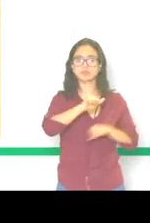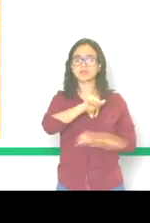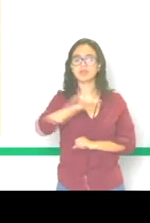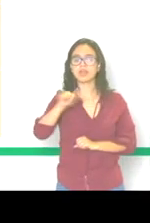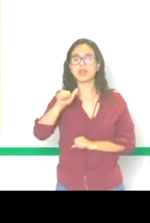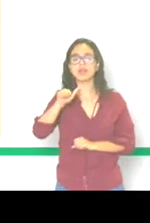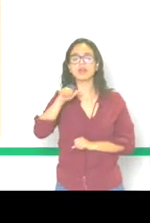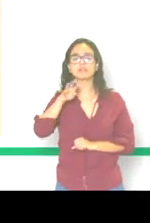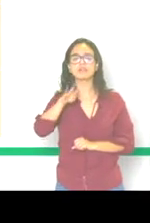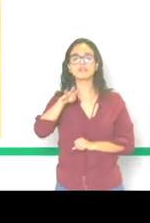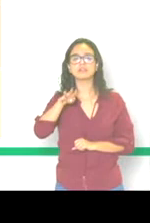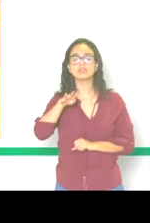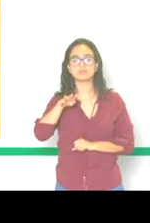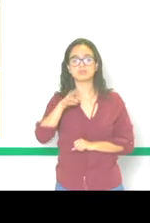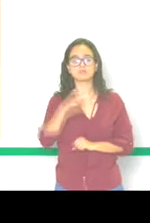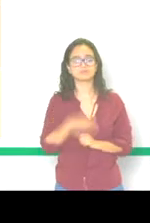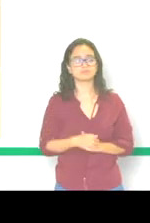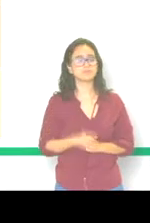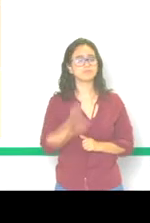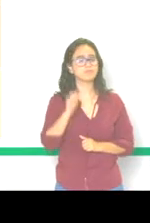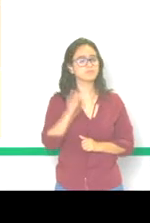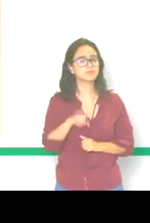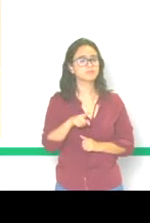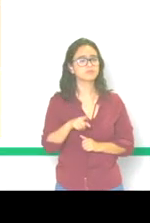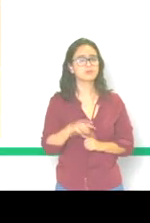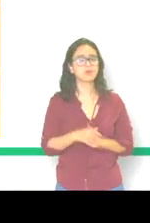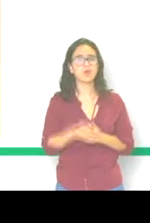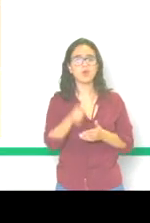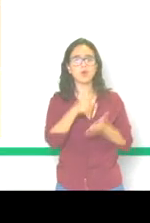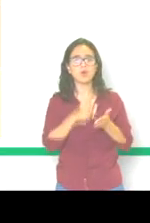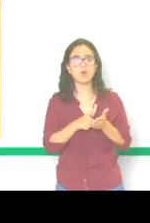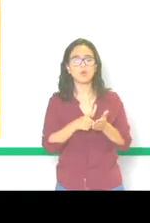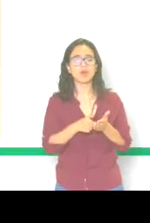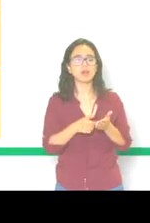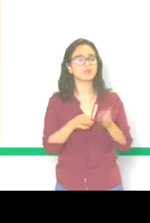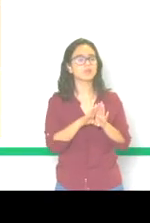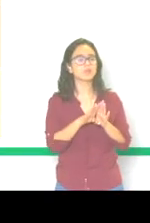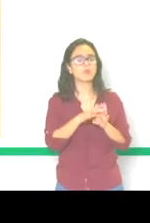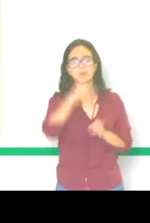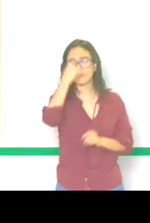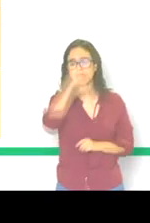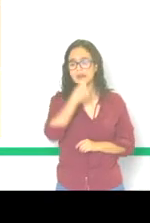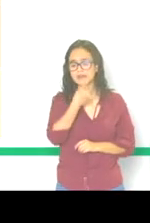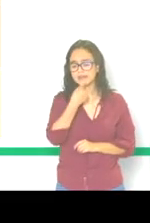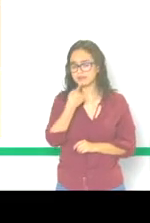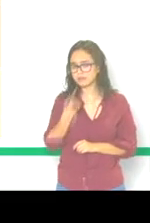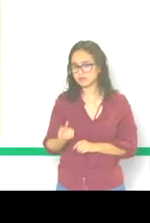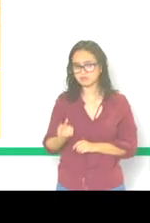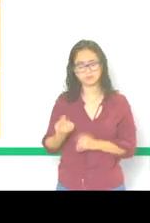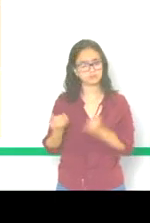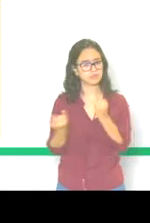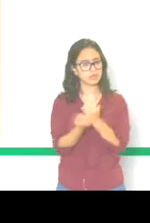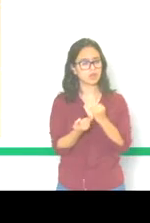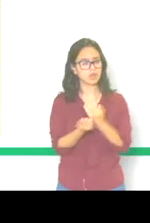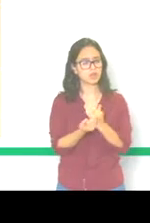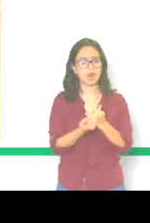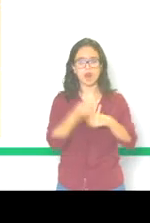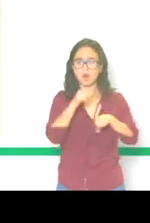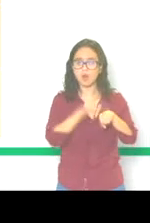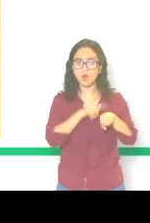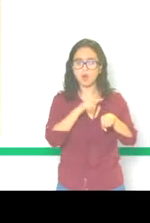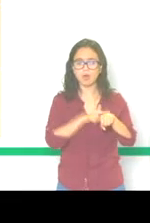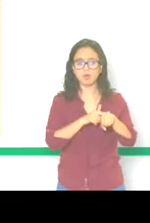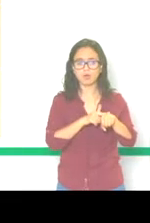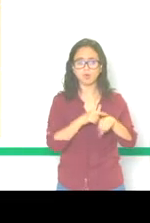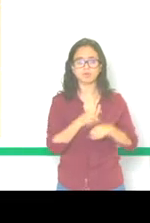a 19 horas, se suspenden áreas recreativas infantiles, ludotecas, entonces se disminuye el horario, muy atentos, esto